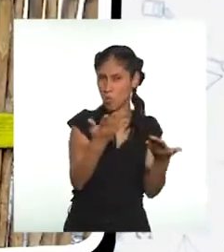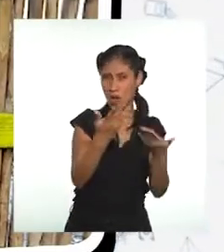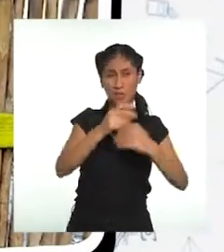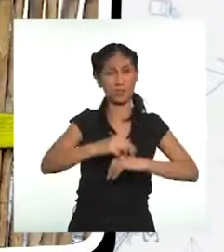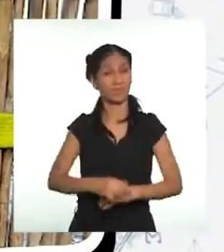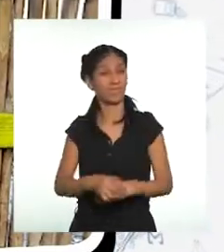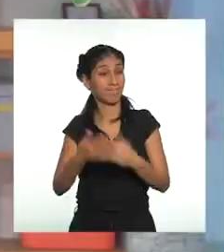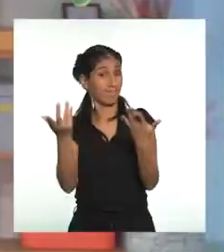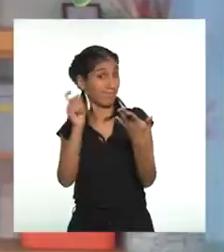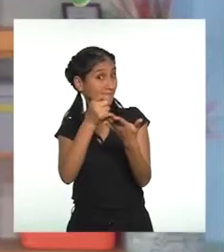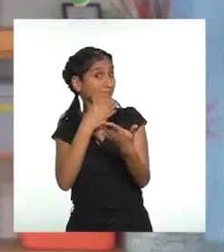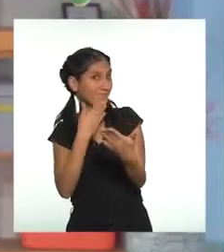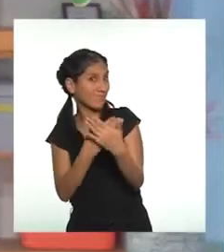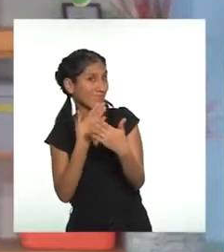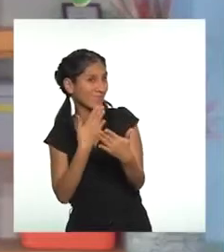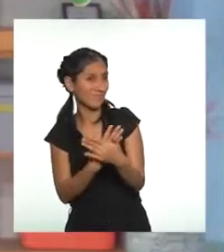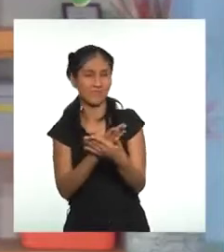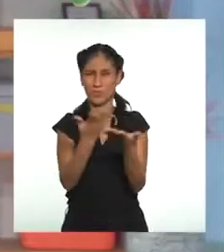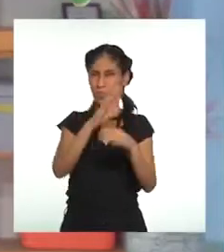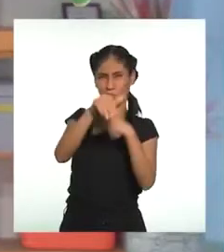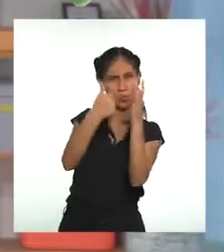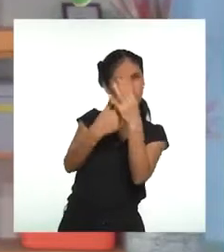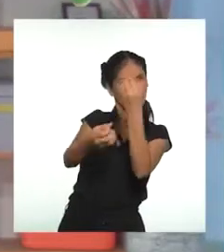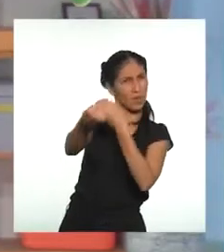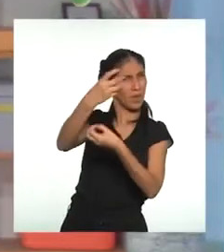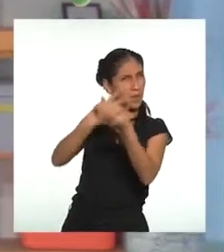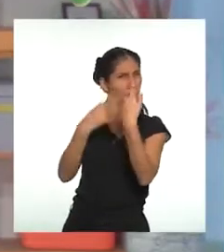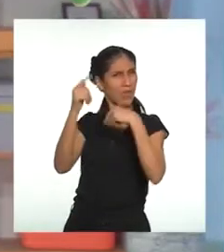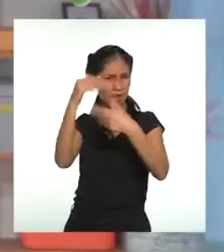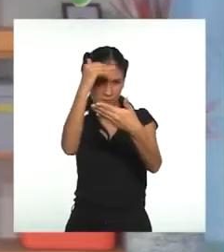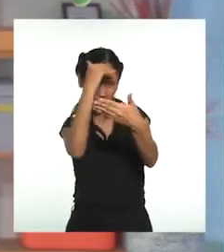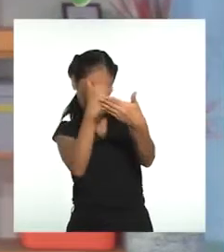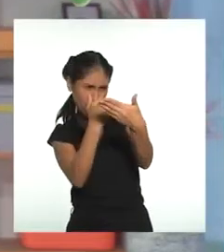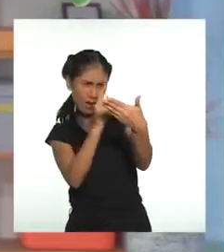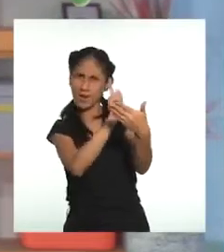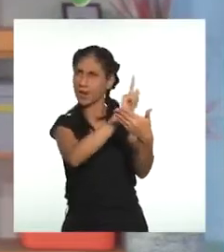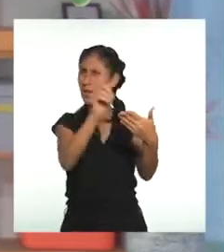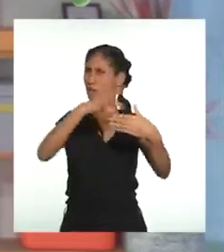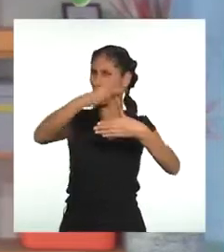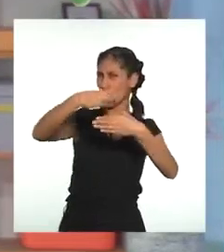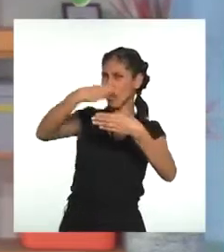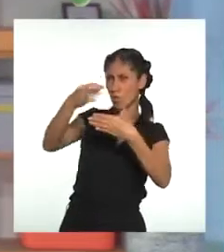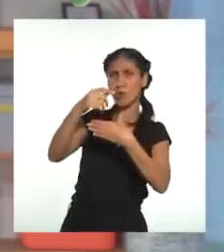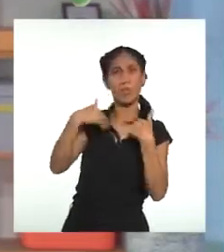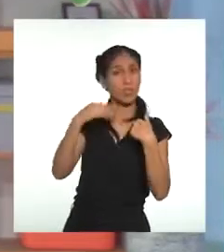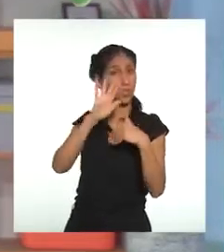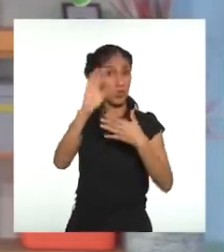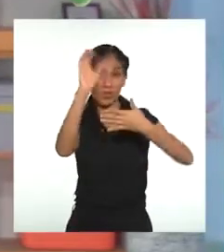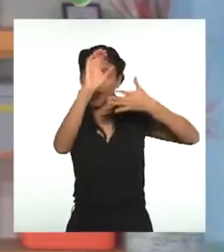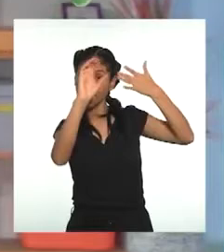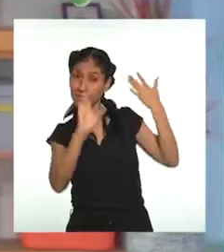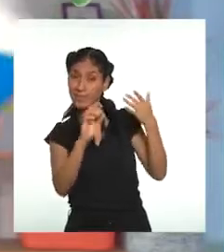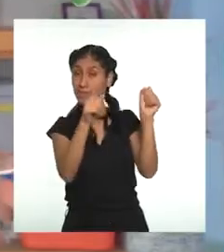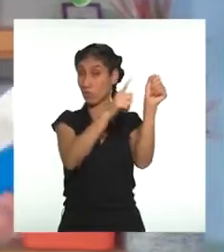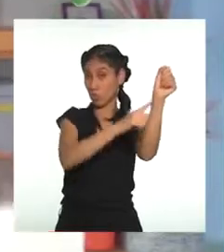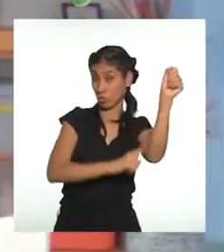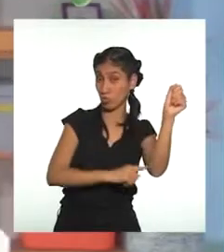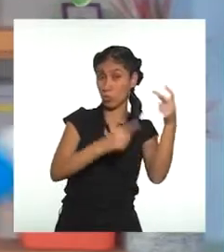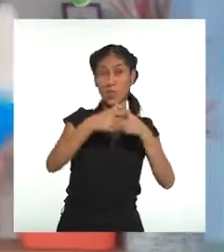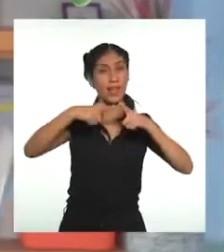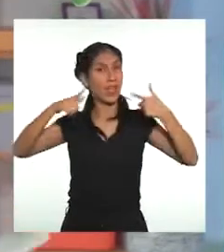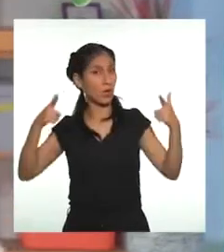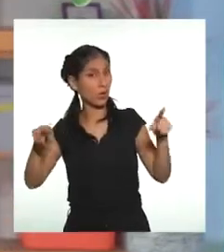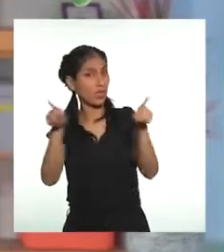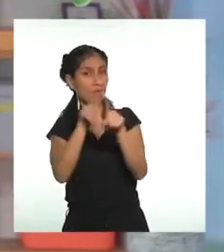avintaron zipanco. Gracias. Con lo que me cuentan, observo que cada pueblo tiene sus características,